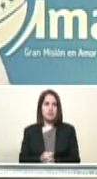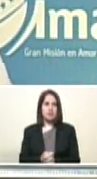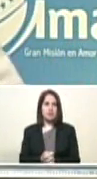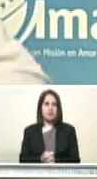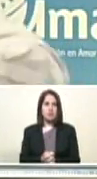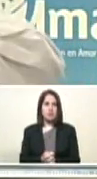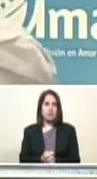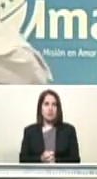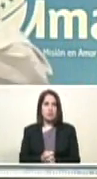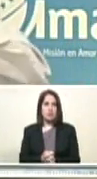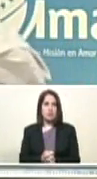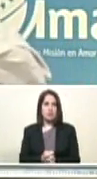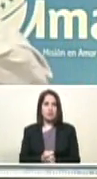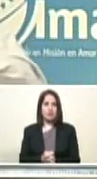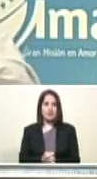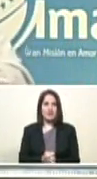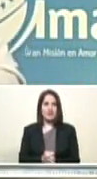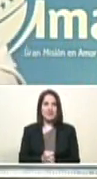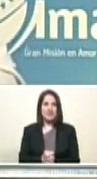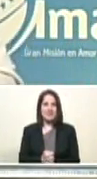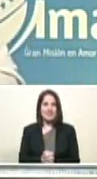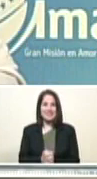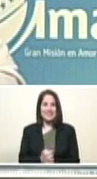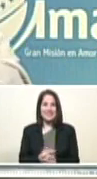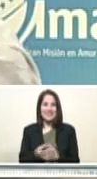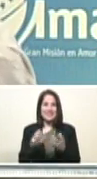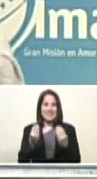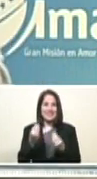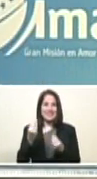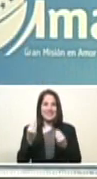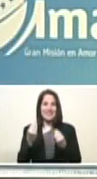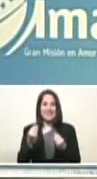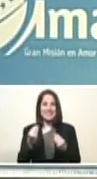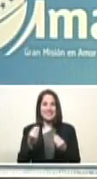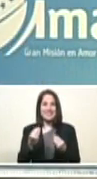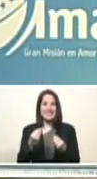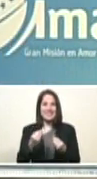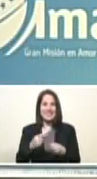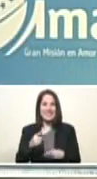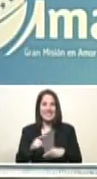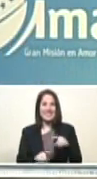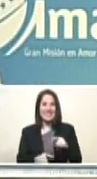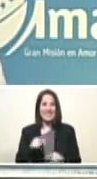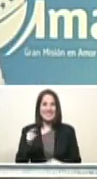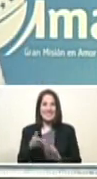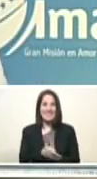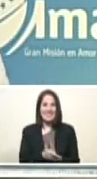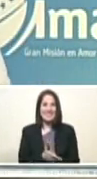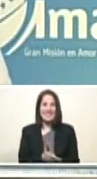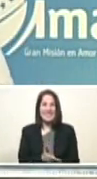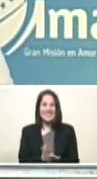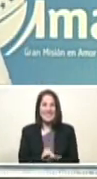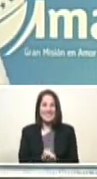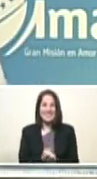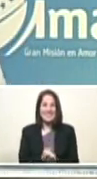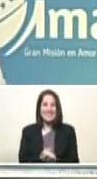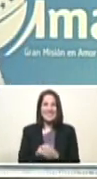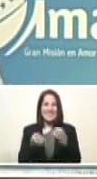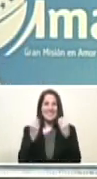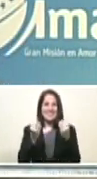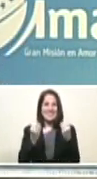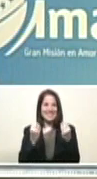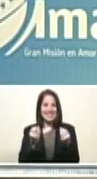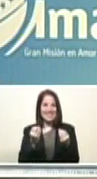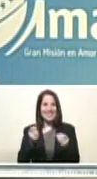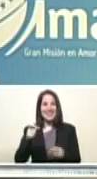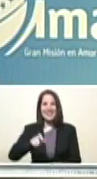para avanzar en un sistema de misiones, grandes misiones, que cada vez esté más cerca de la gente, que no